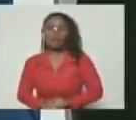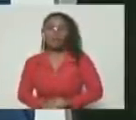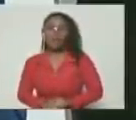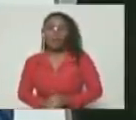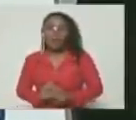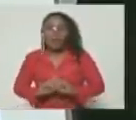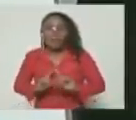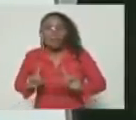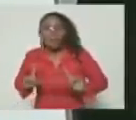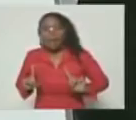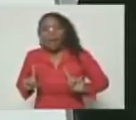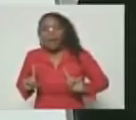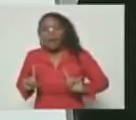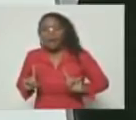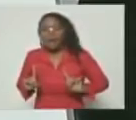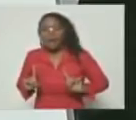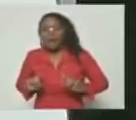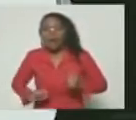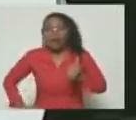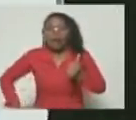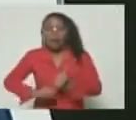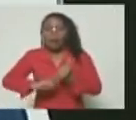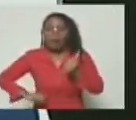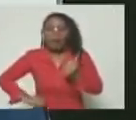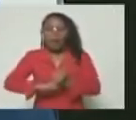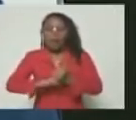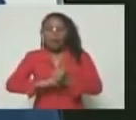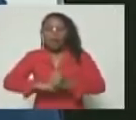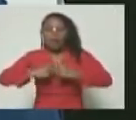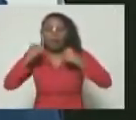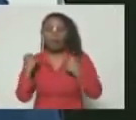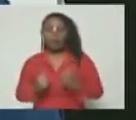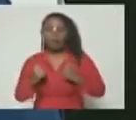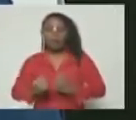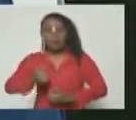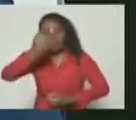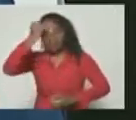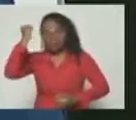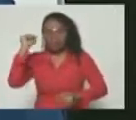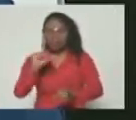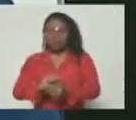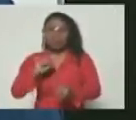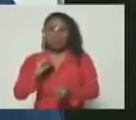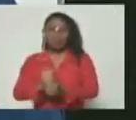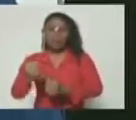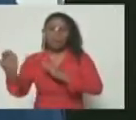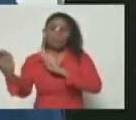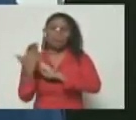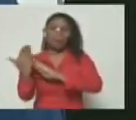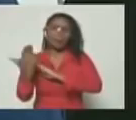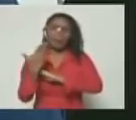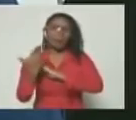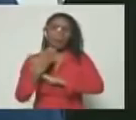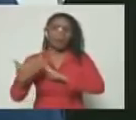pero reforzada y repotenciada con una brutalidad llamada sanciones.